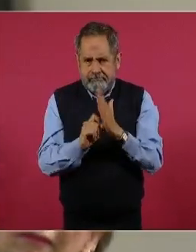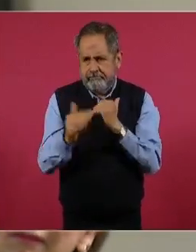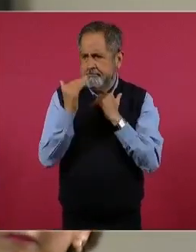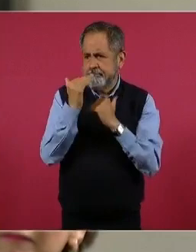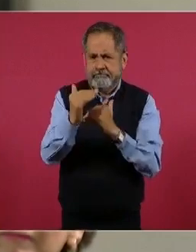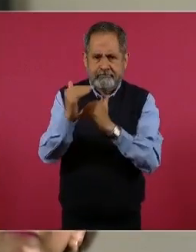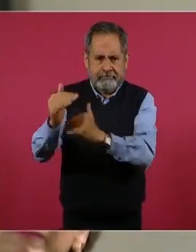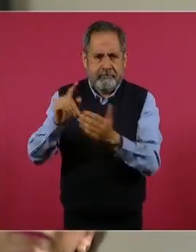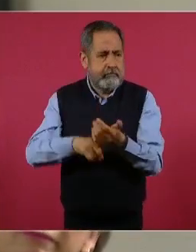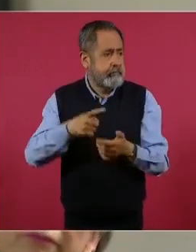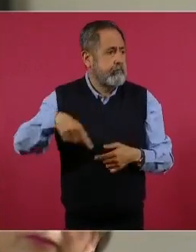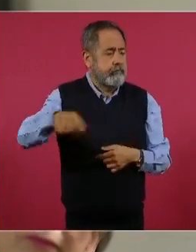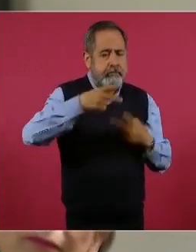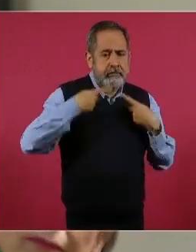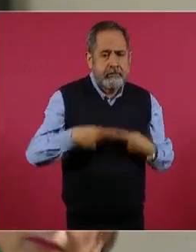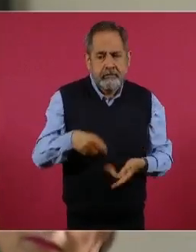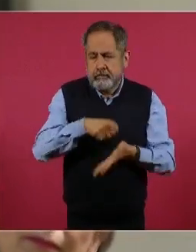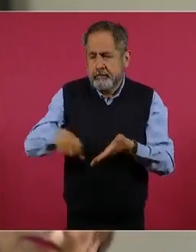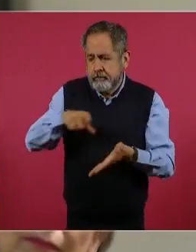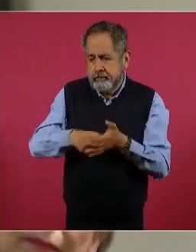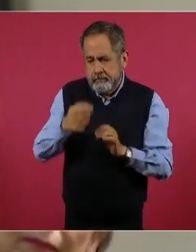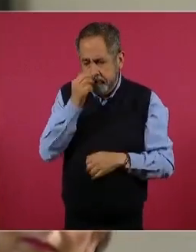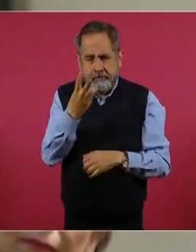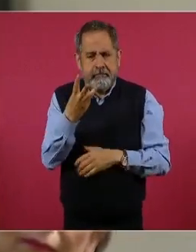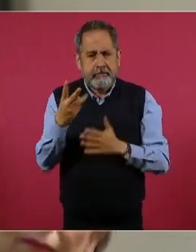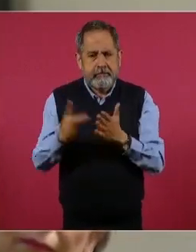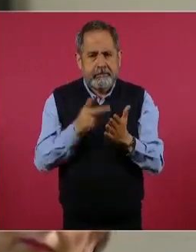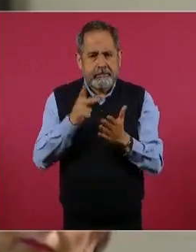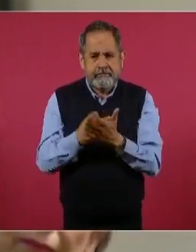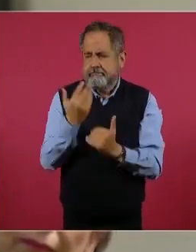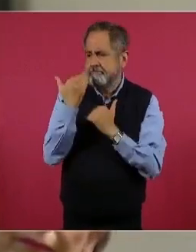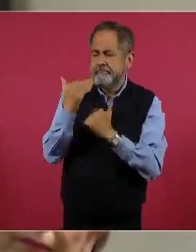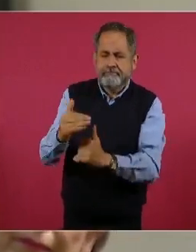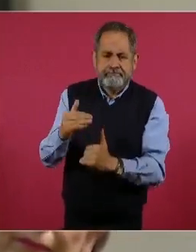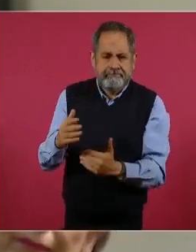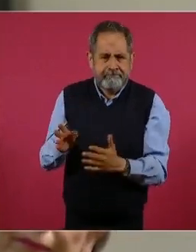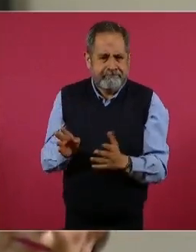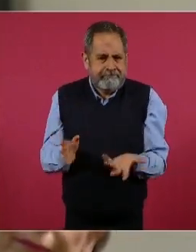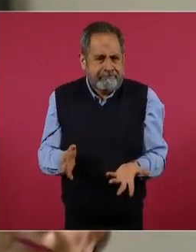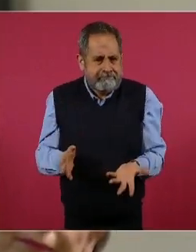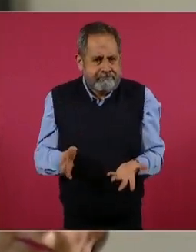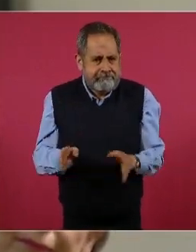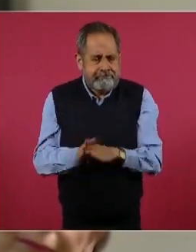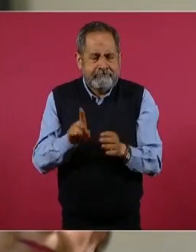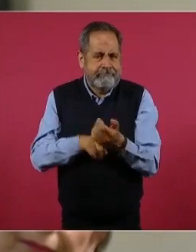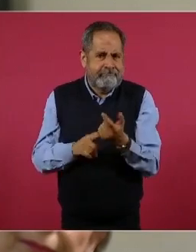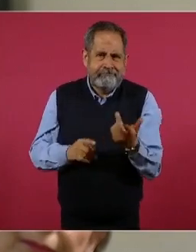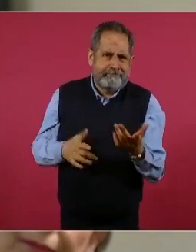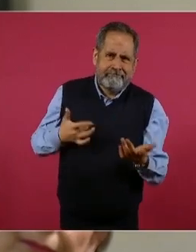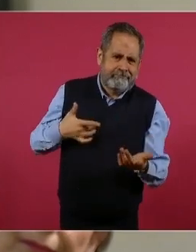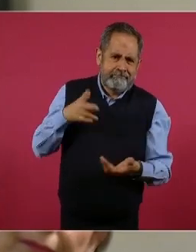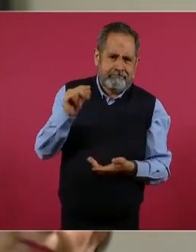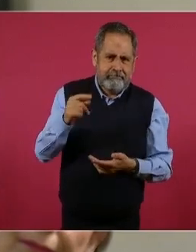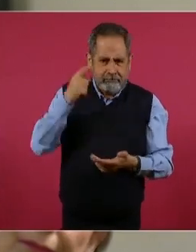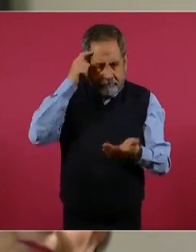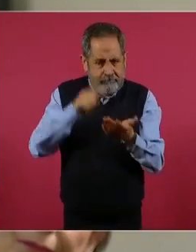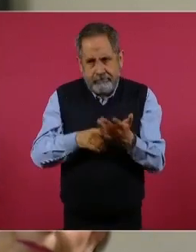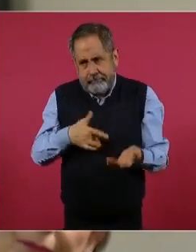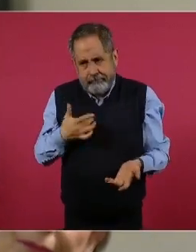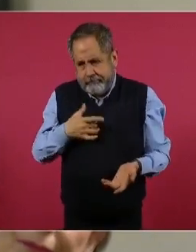cada comprador nada más podría a lo mejor 3 al mes. Entonces, eso, pues, como que no, digo